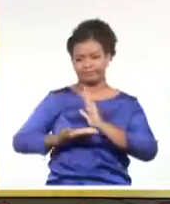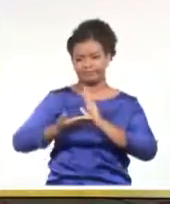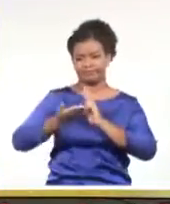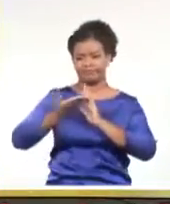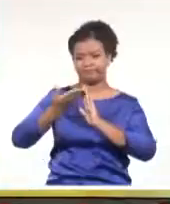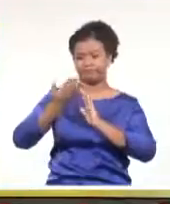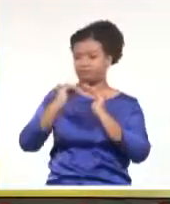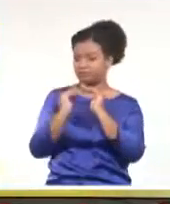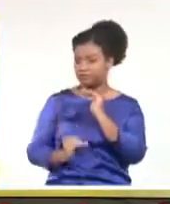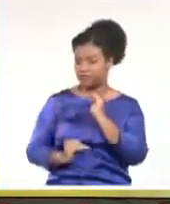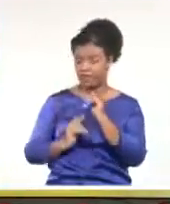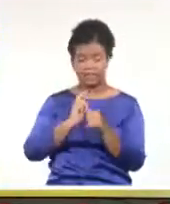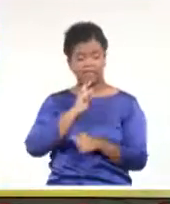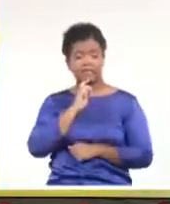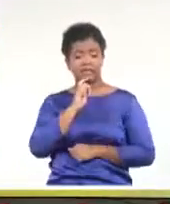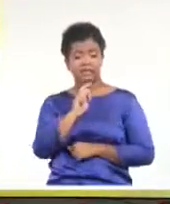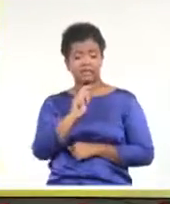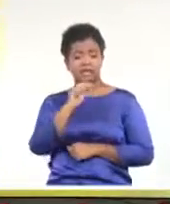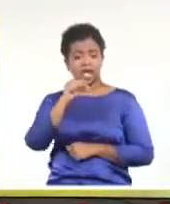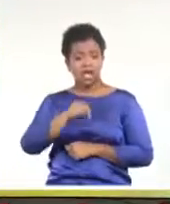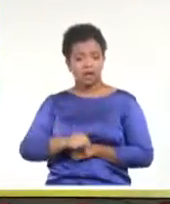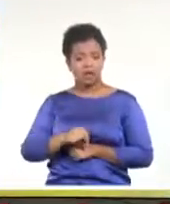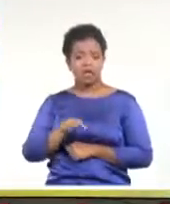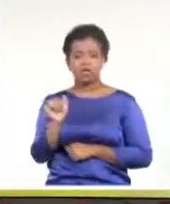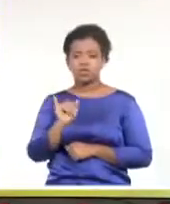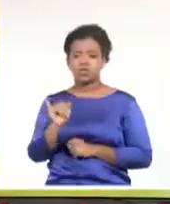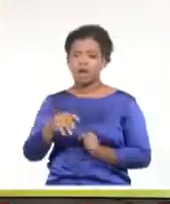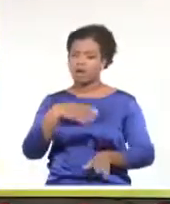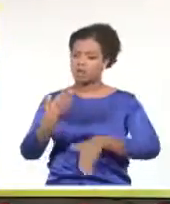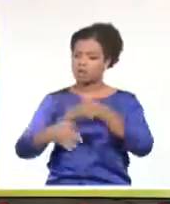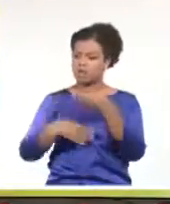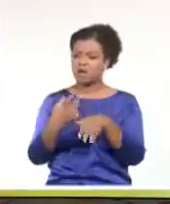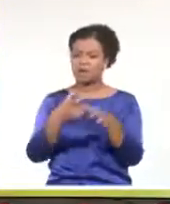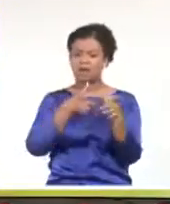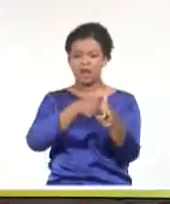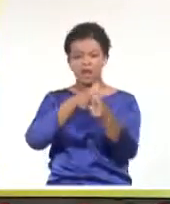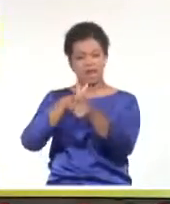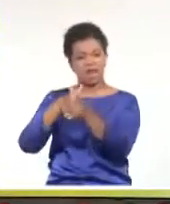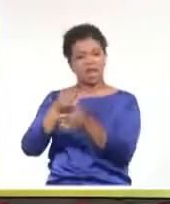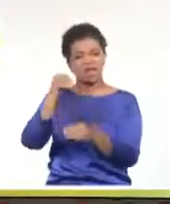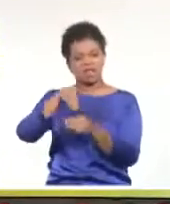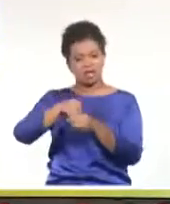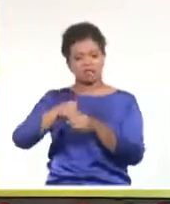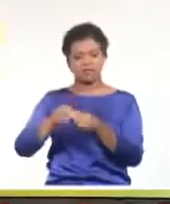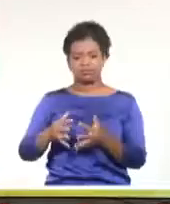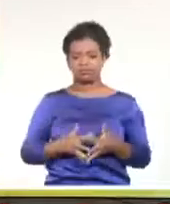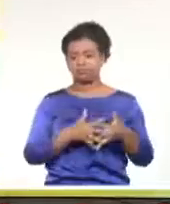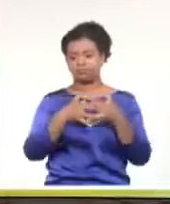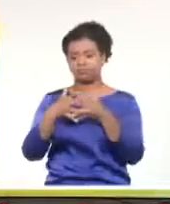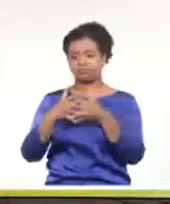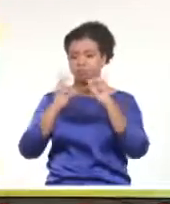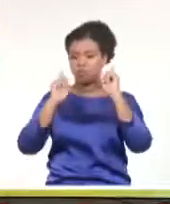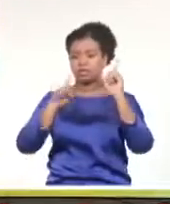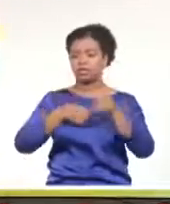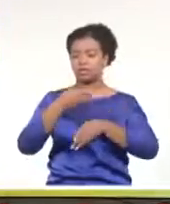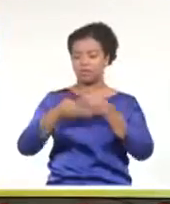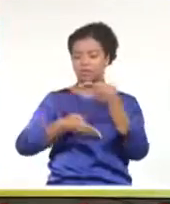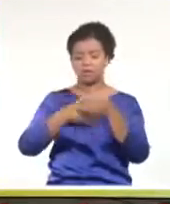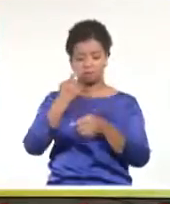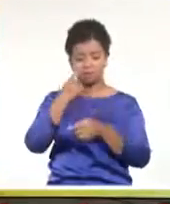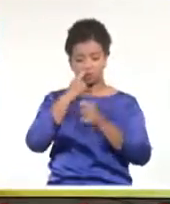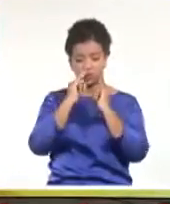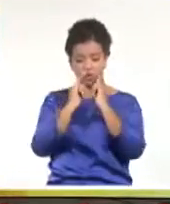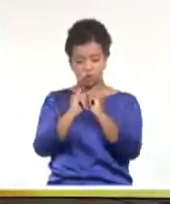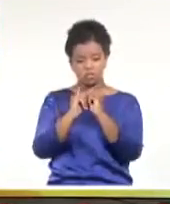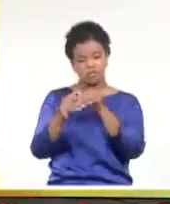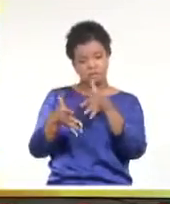al aumento en los índices de criminalidad y a una evidente violencia política. Vamos a ver este reporte que ilustra